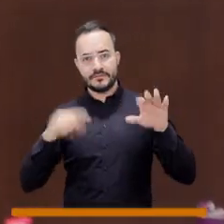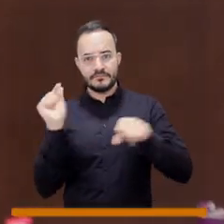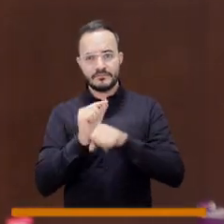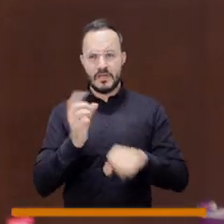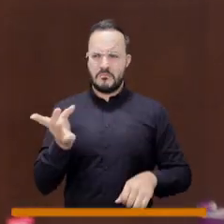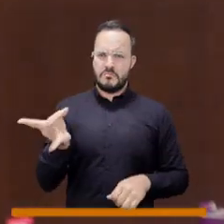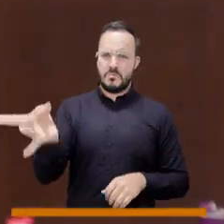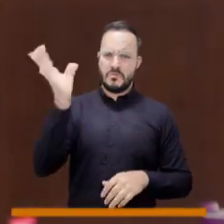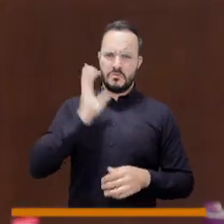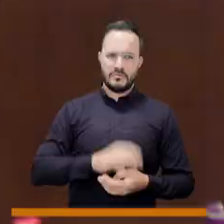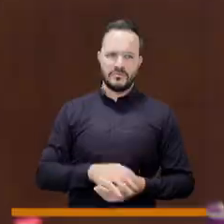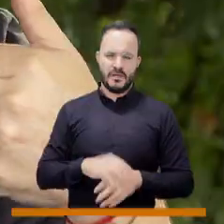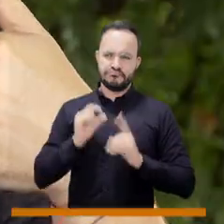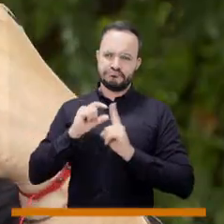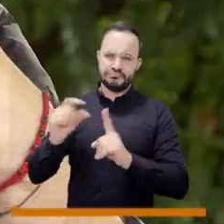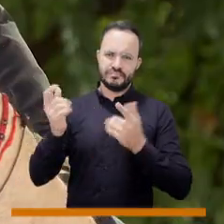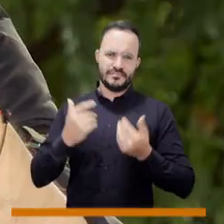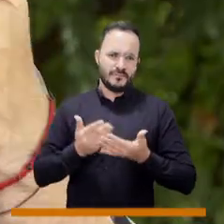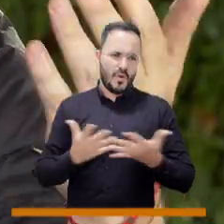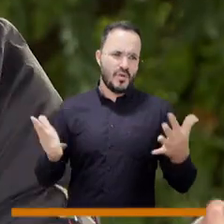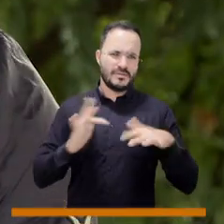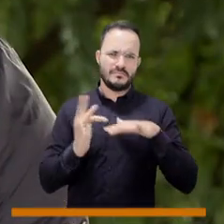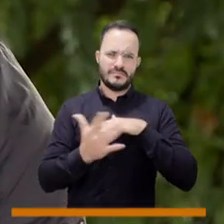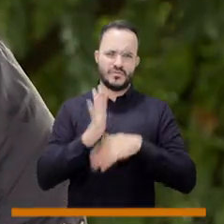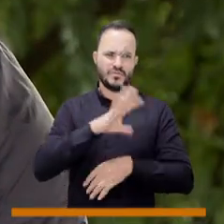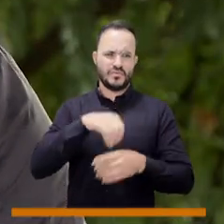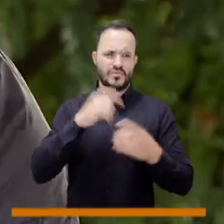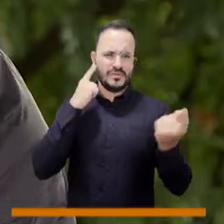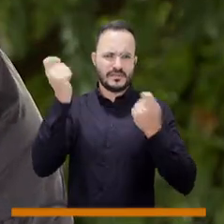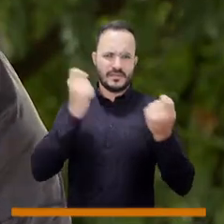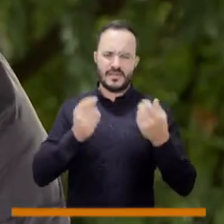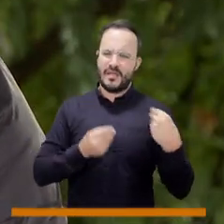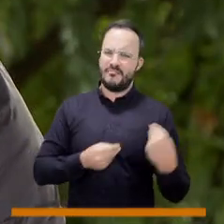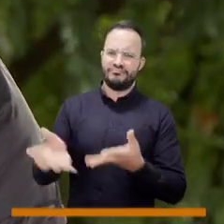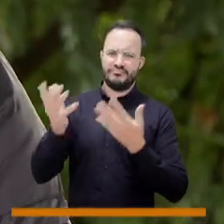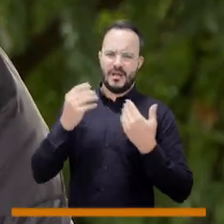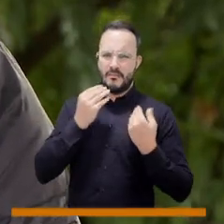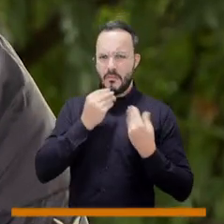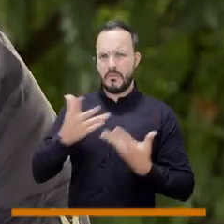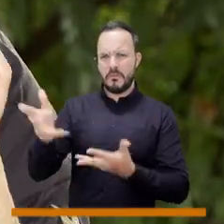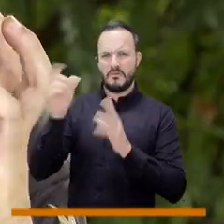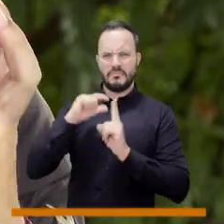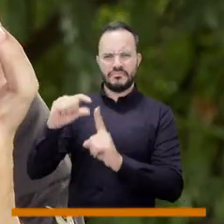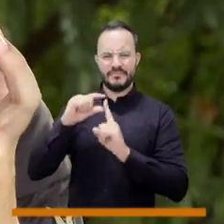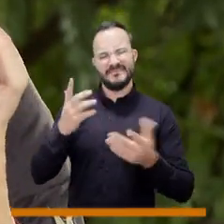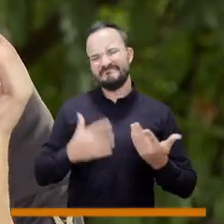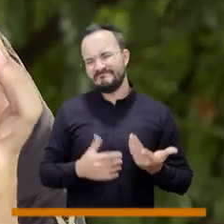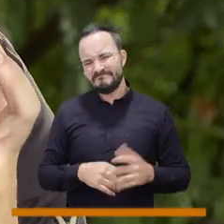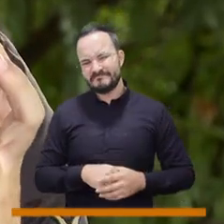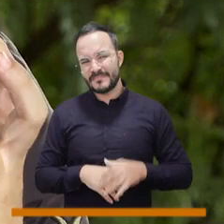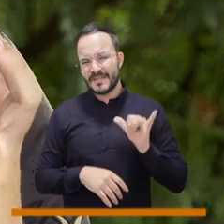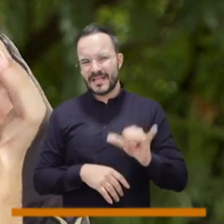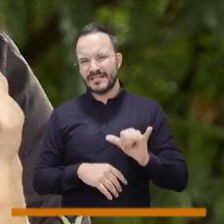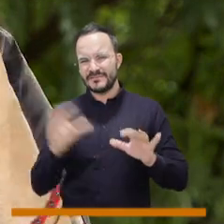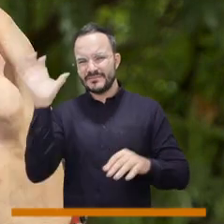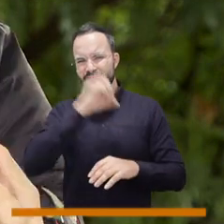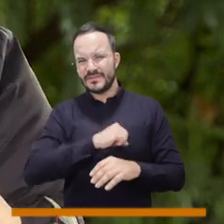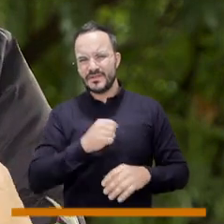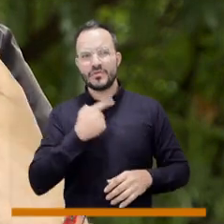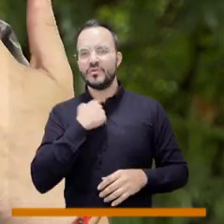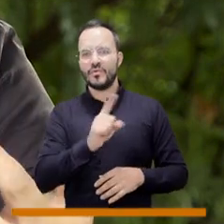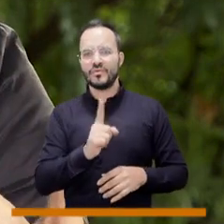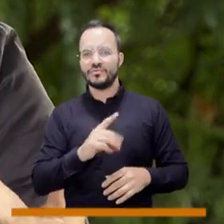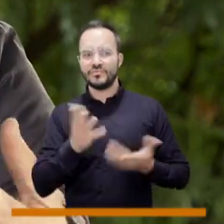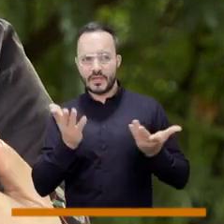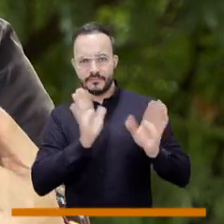caso, me dice bobo, nos insulta a través de todos los medios que tiene disponibles para hacerlo. Es decir, el trasfondo es que a él no le gusta quien le haga